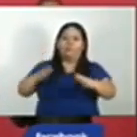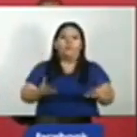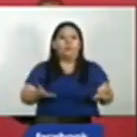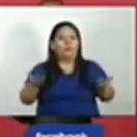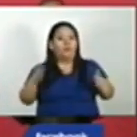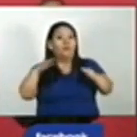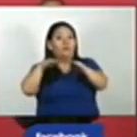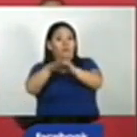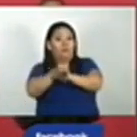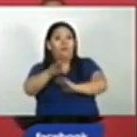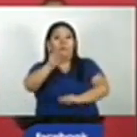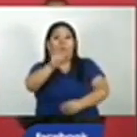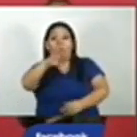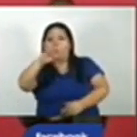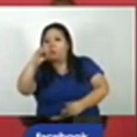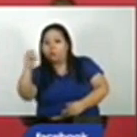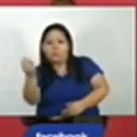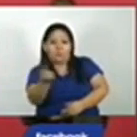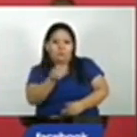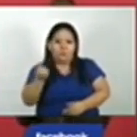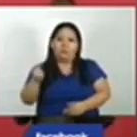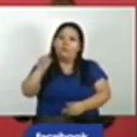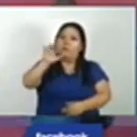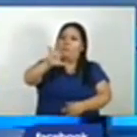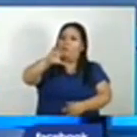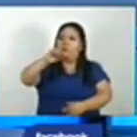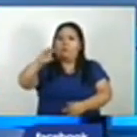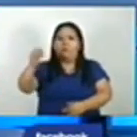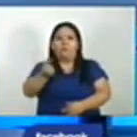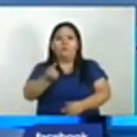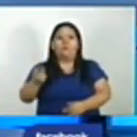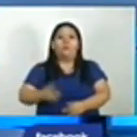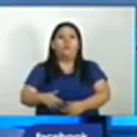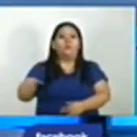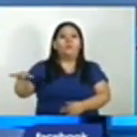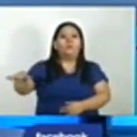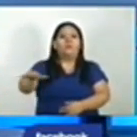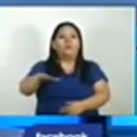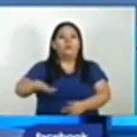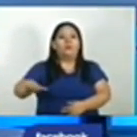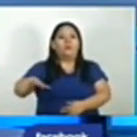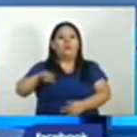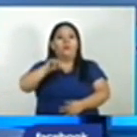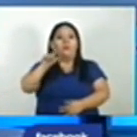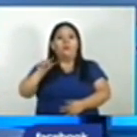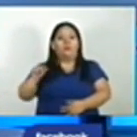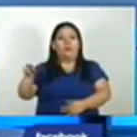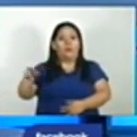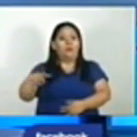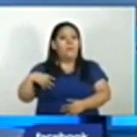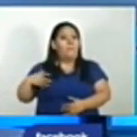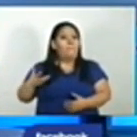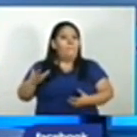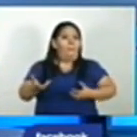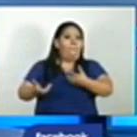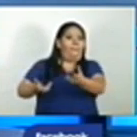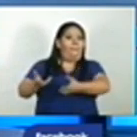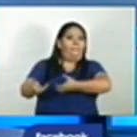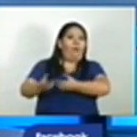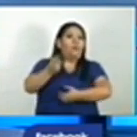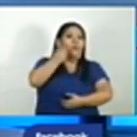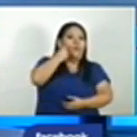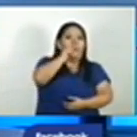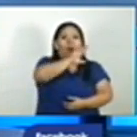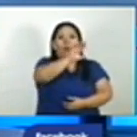van 400, 500. Y una isla en Italia está recibiendo un número masivo de migrantes africanos que en